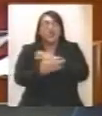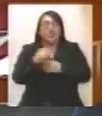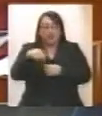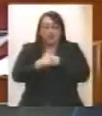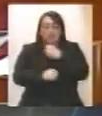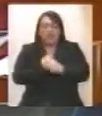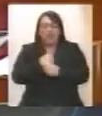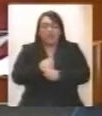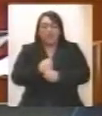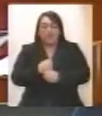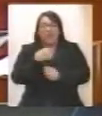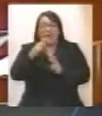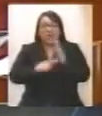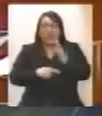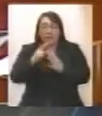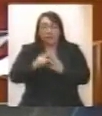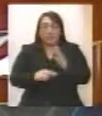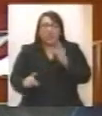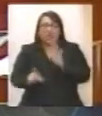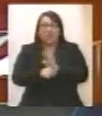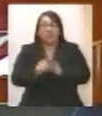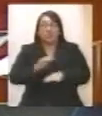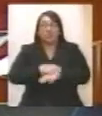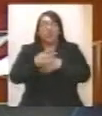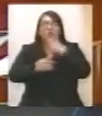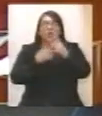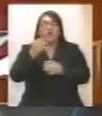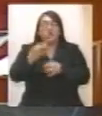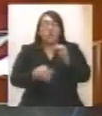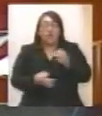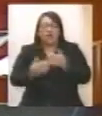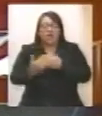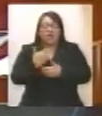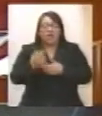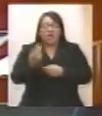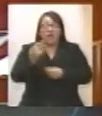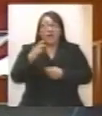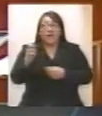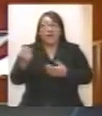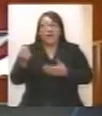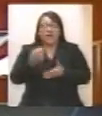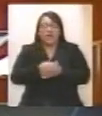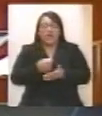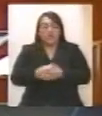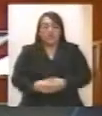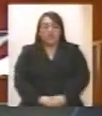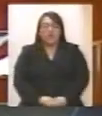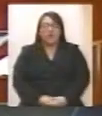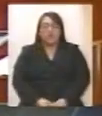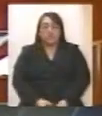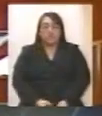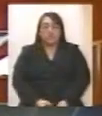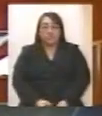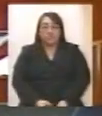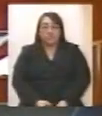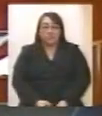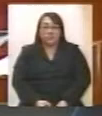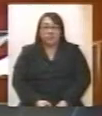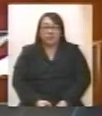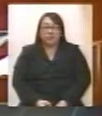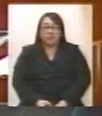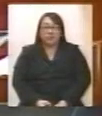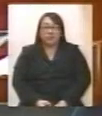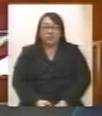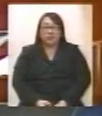año, el reglamento de la Ley sobre Declaración Jurada de Ingresos de Bienes y Rentas. Adecuaremos nuestra